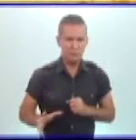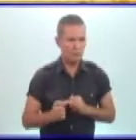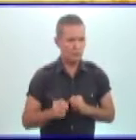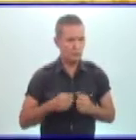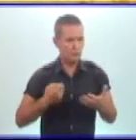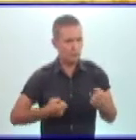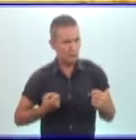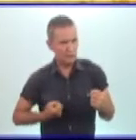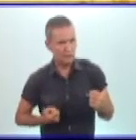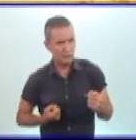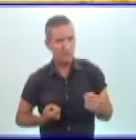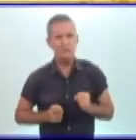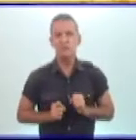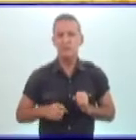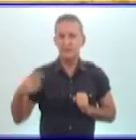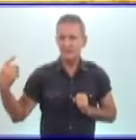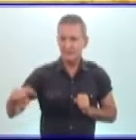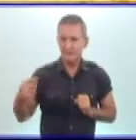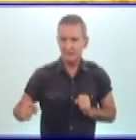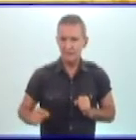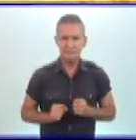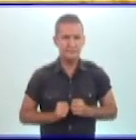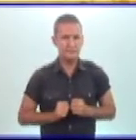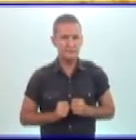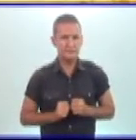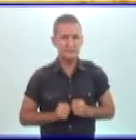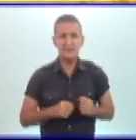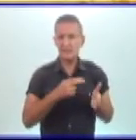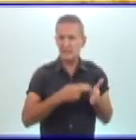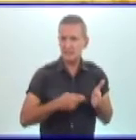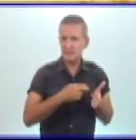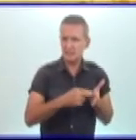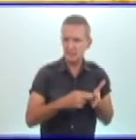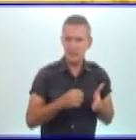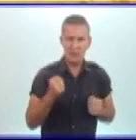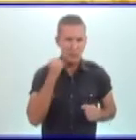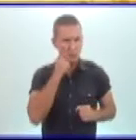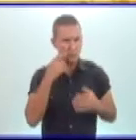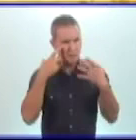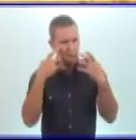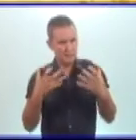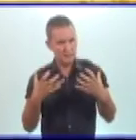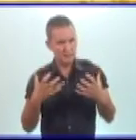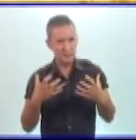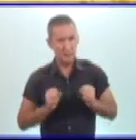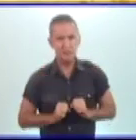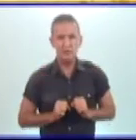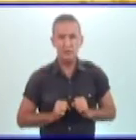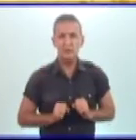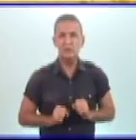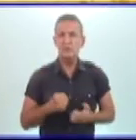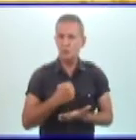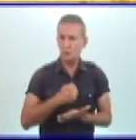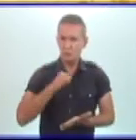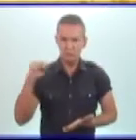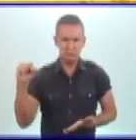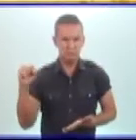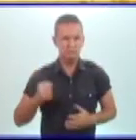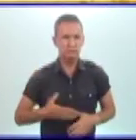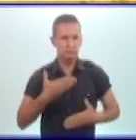Gran Bretaña obtuvo el predominio en las rutas marítimas más importantes, se sumó nuevas posesiones coloniales y logró obtener grandes